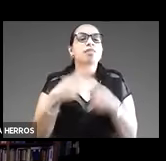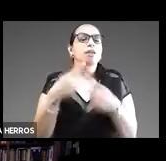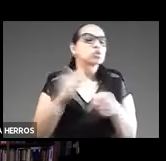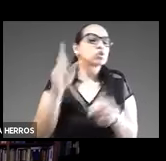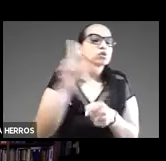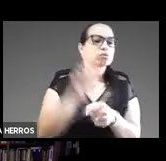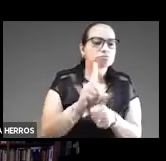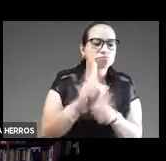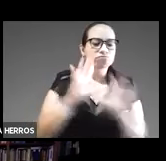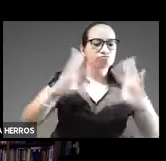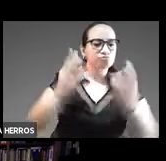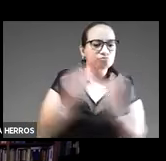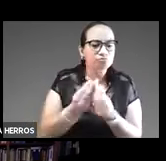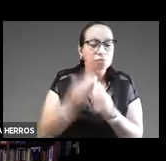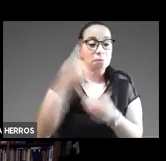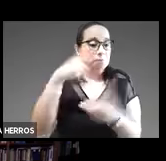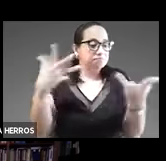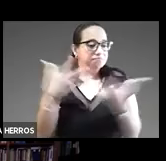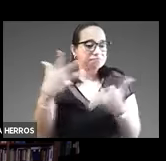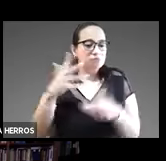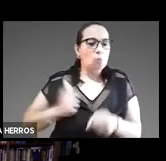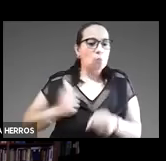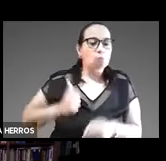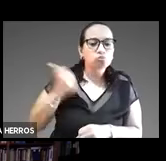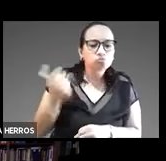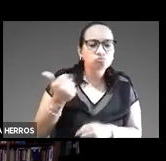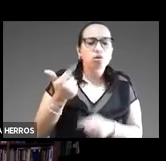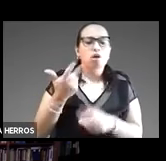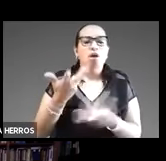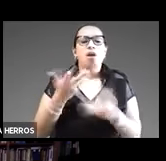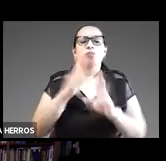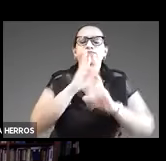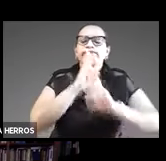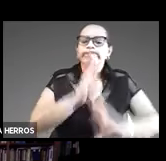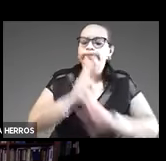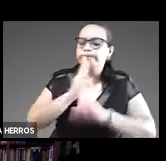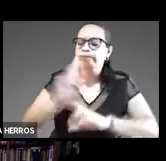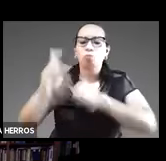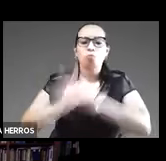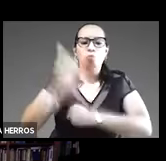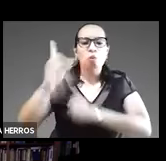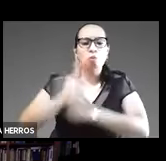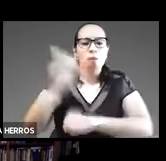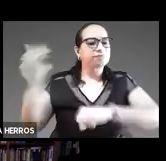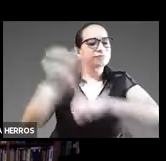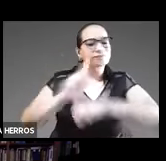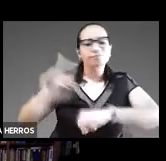para poder generar oportunidades y solucionar los problemas del cotidiano vivir de todas,